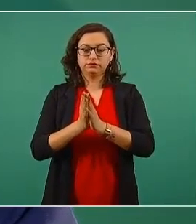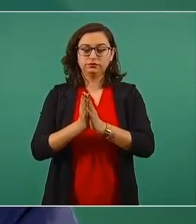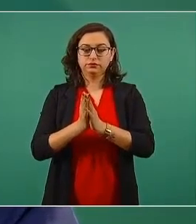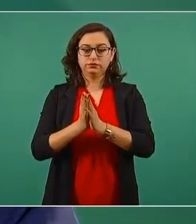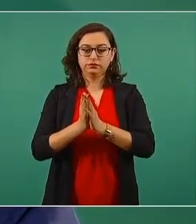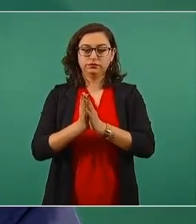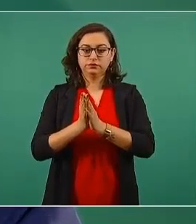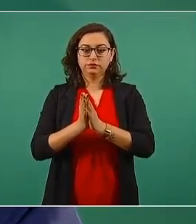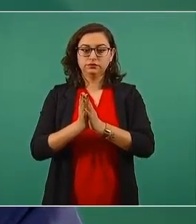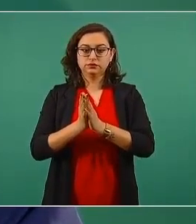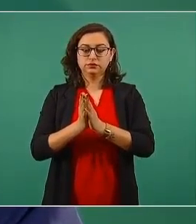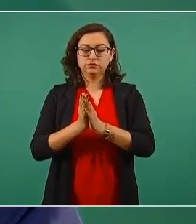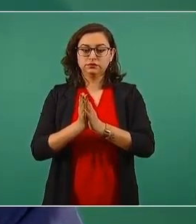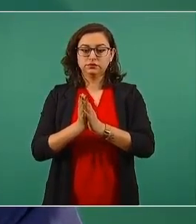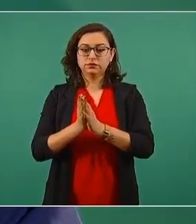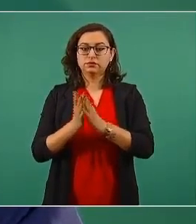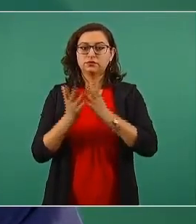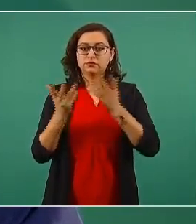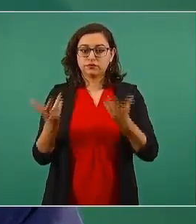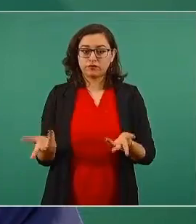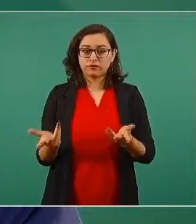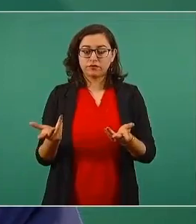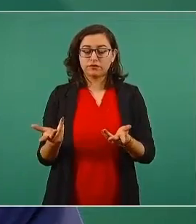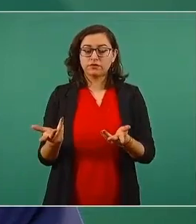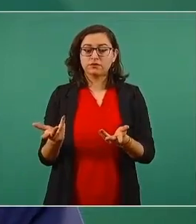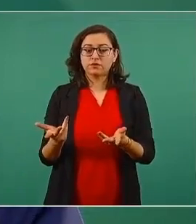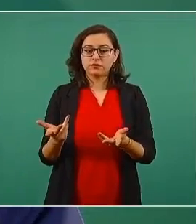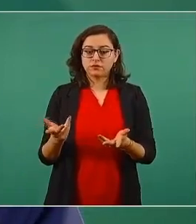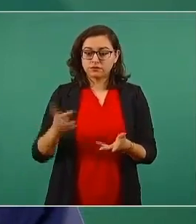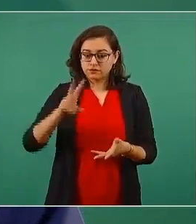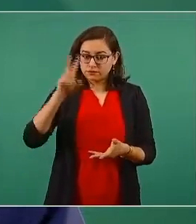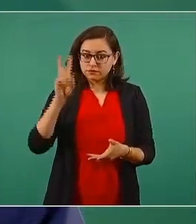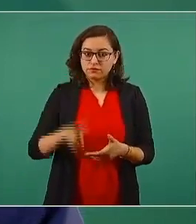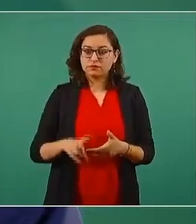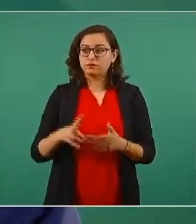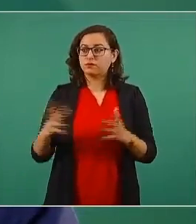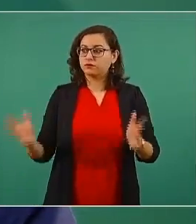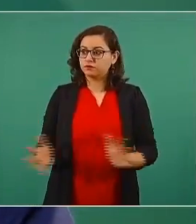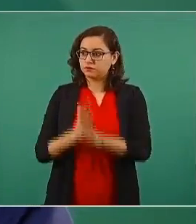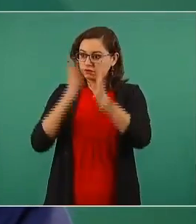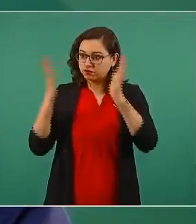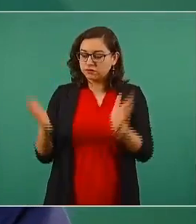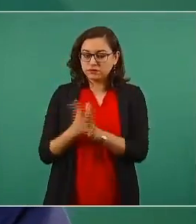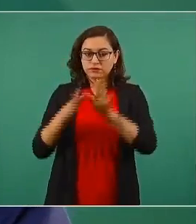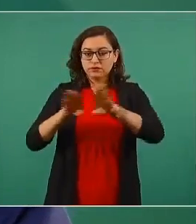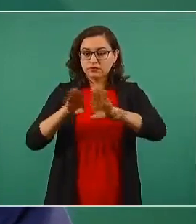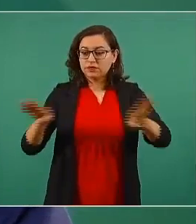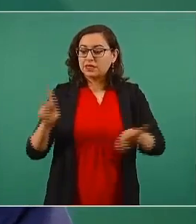apostemos a hacer valer la democracia de manera pacífica,